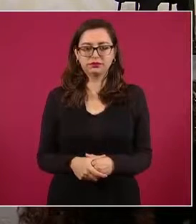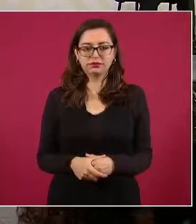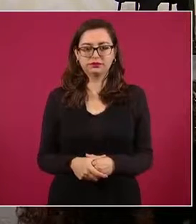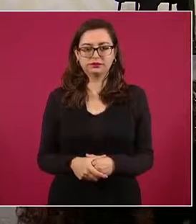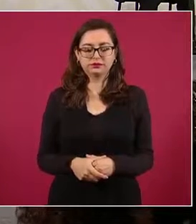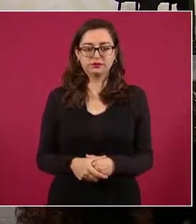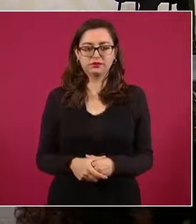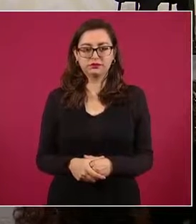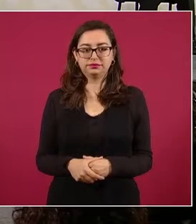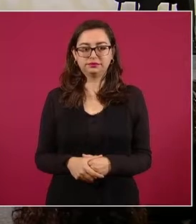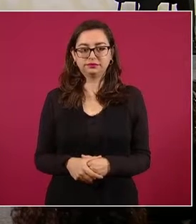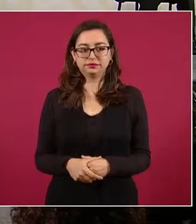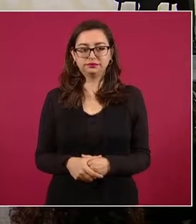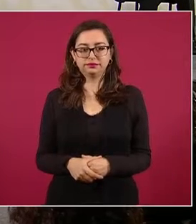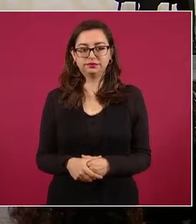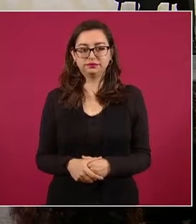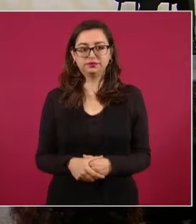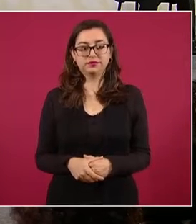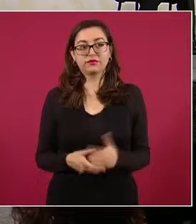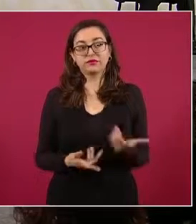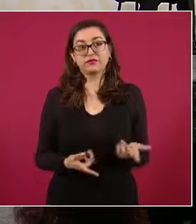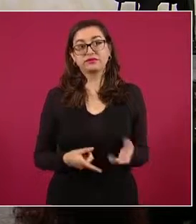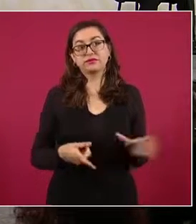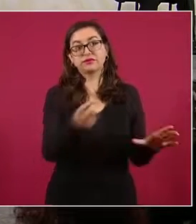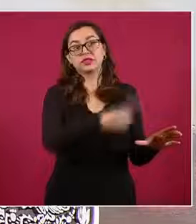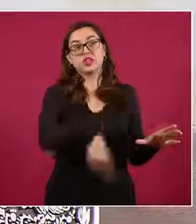Es que les gustaría, pues, un seminario,